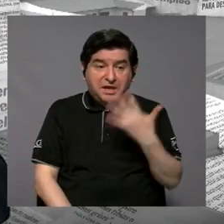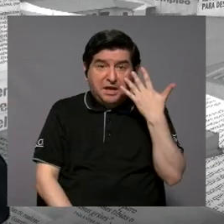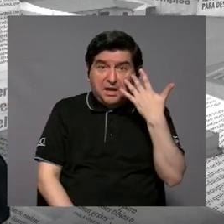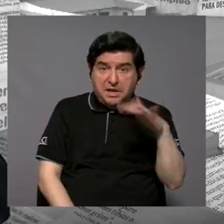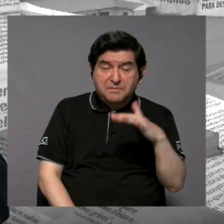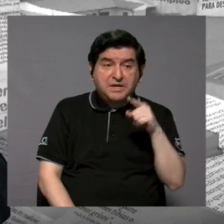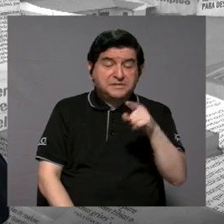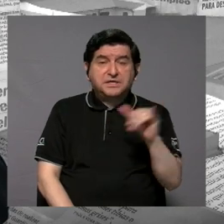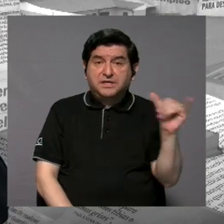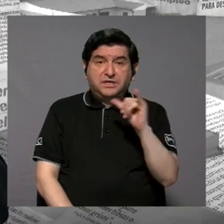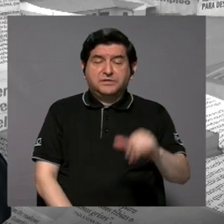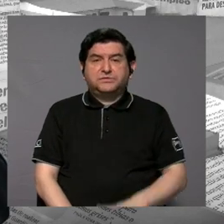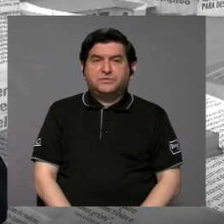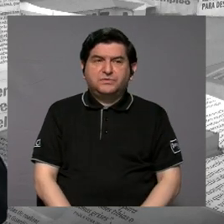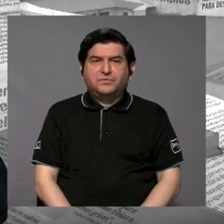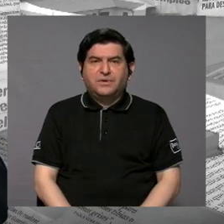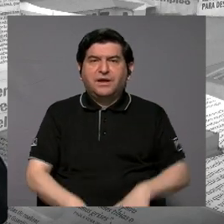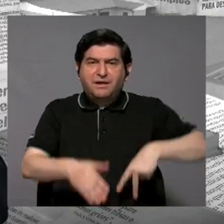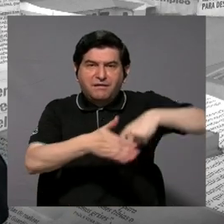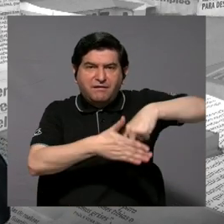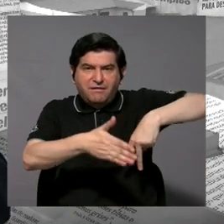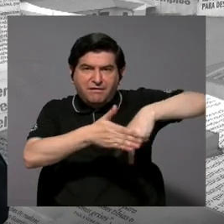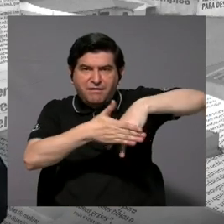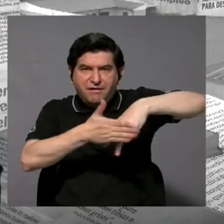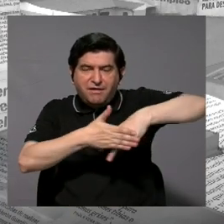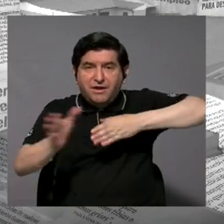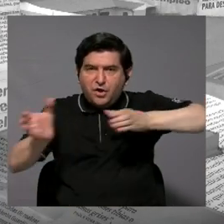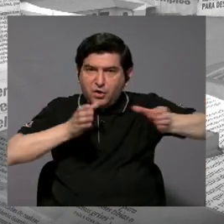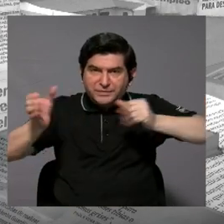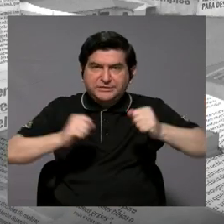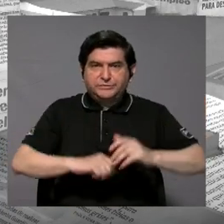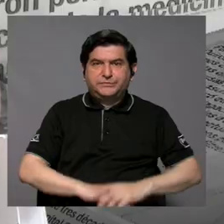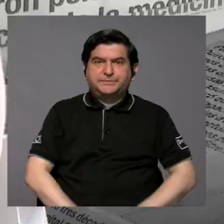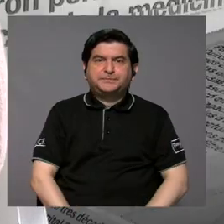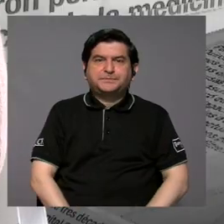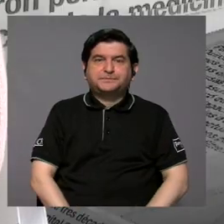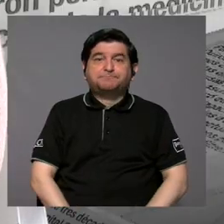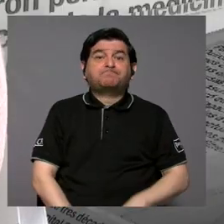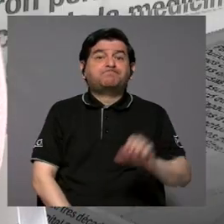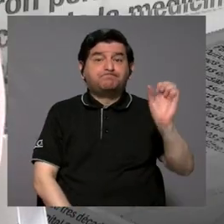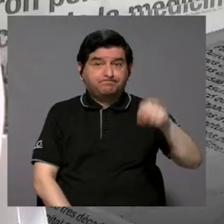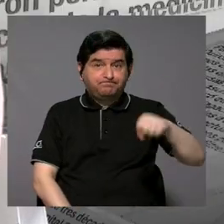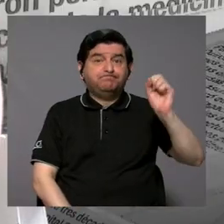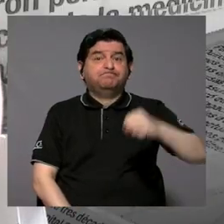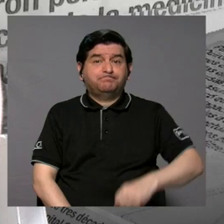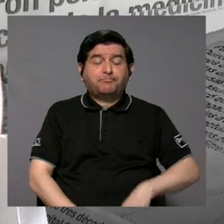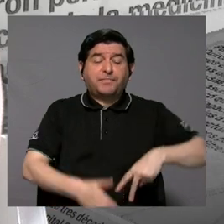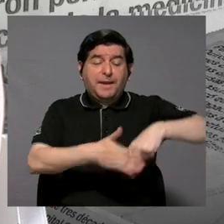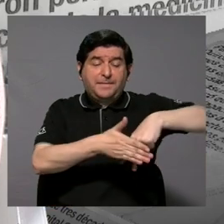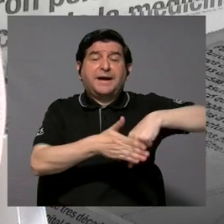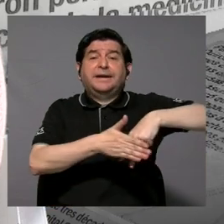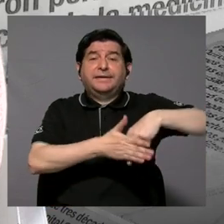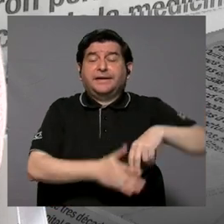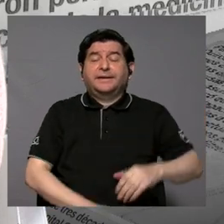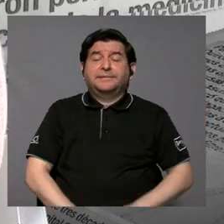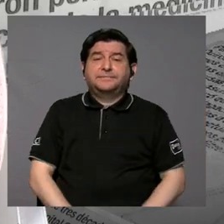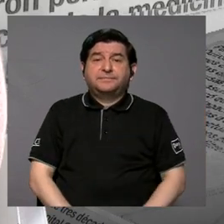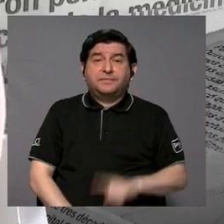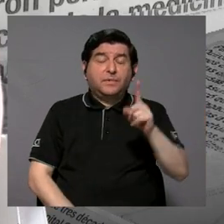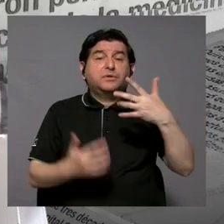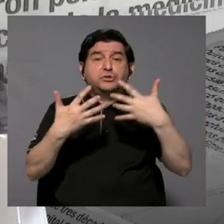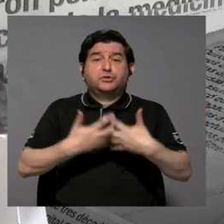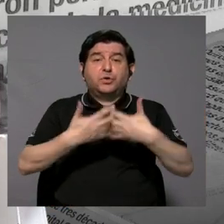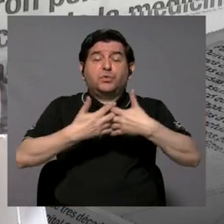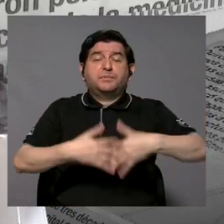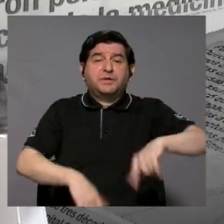pareciera que esto también viene a poner barreras en el comercio. Sí, claro que es una barrera, porque evidentemente si una